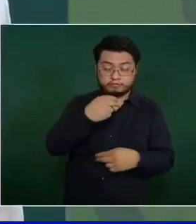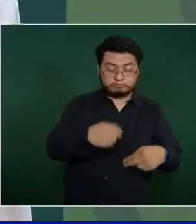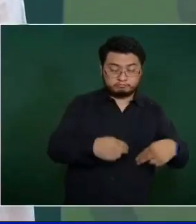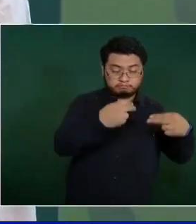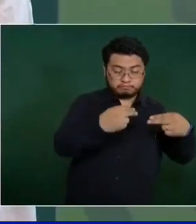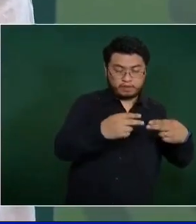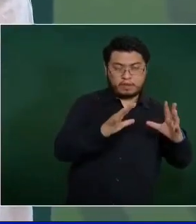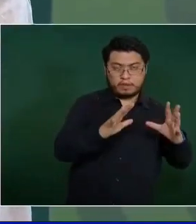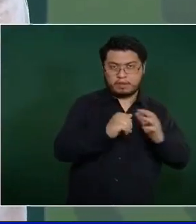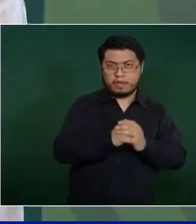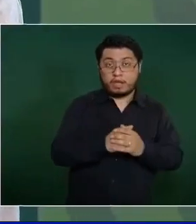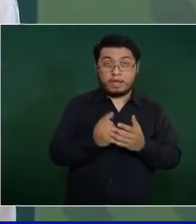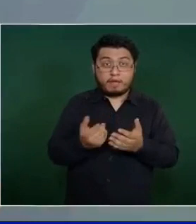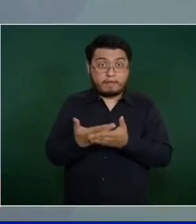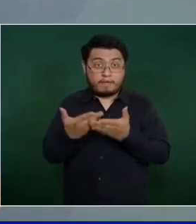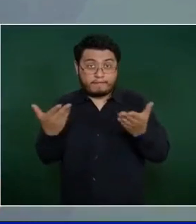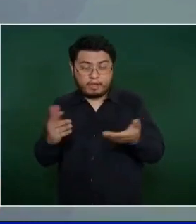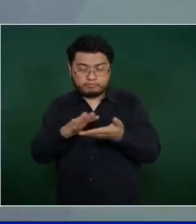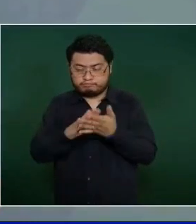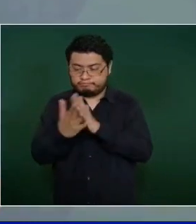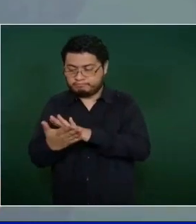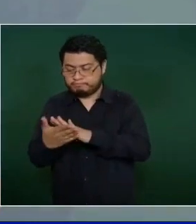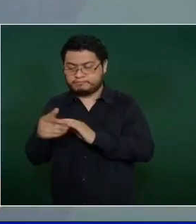ahora se llama